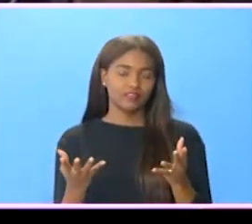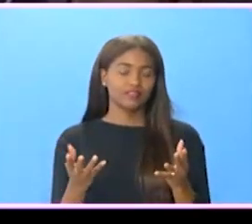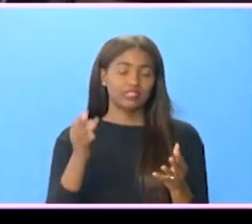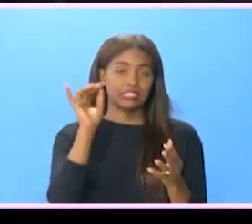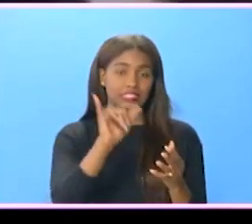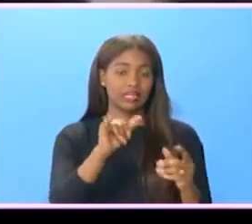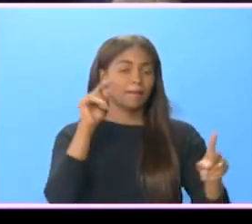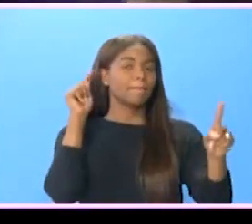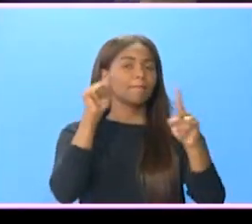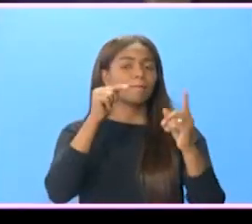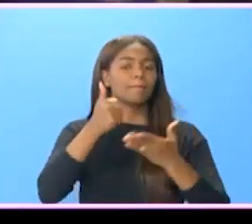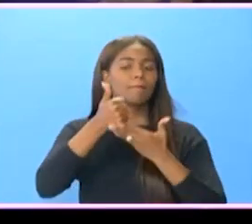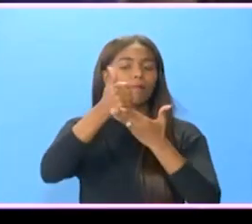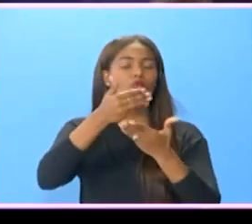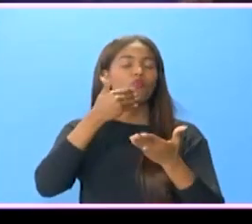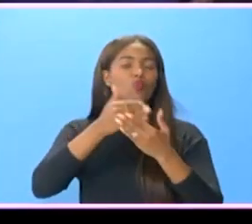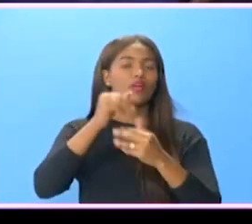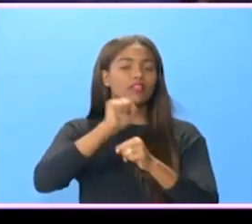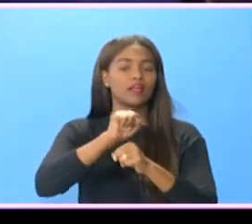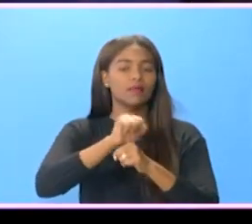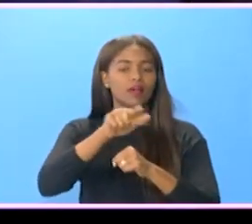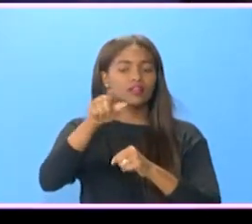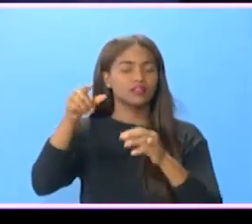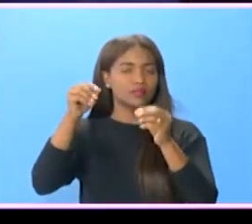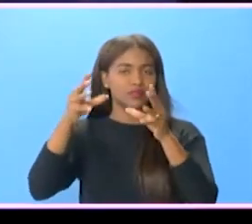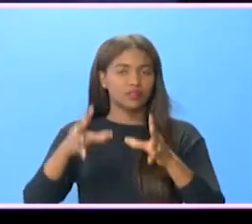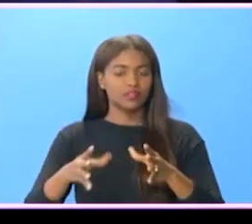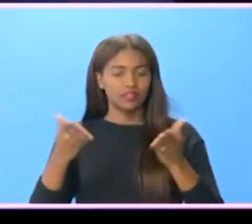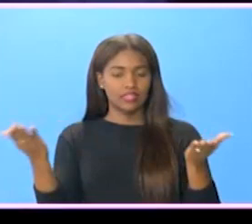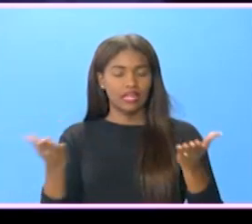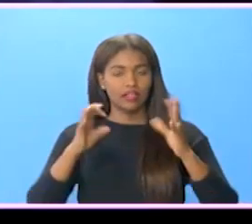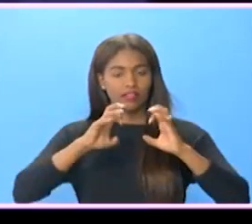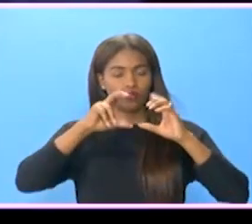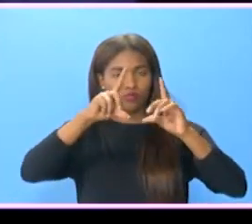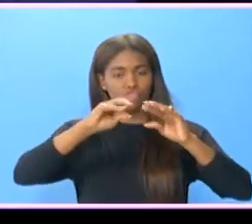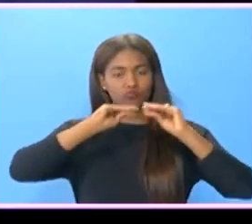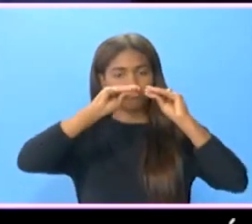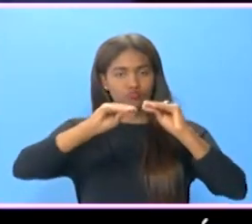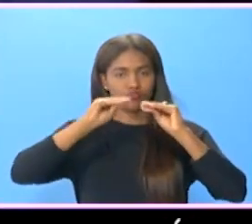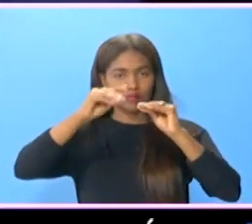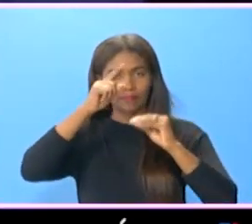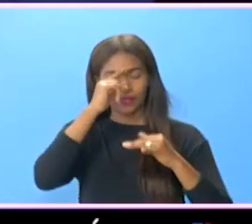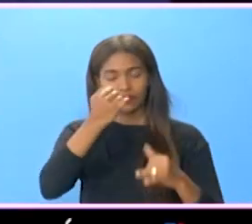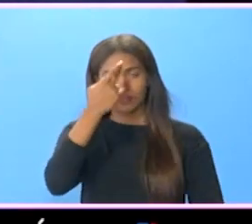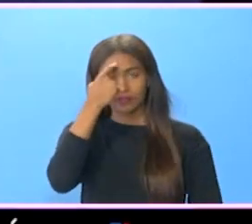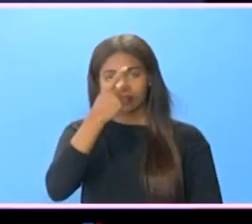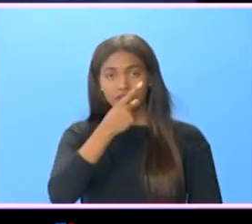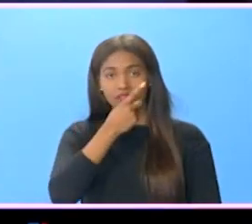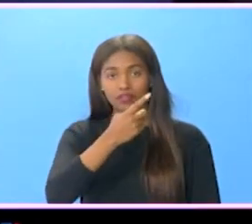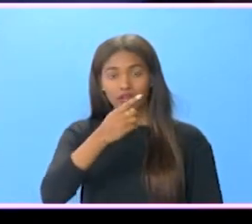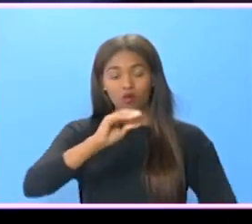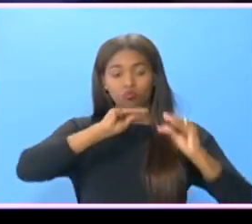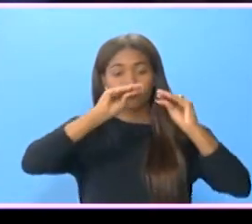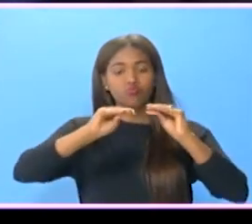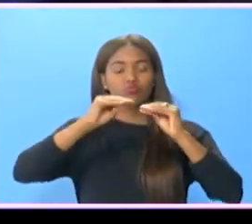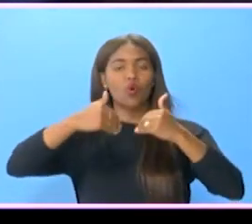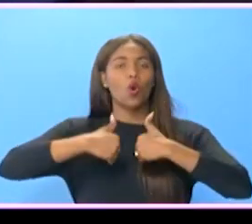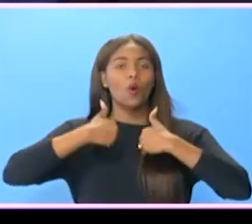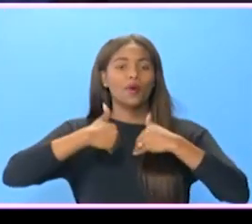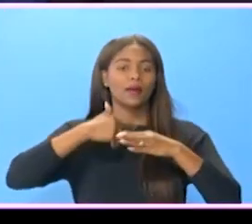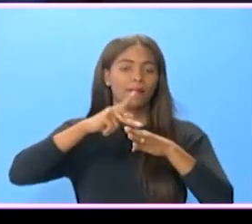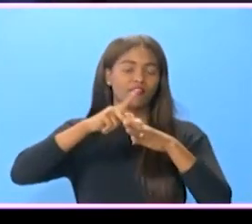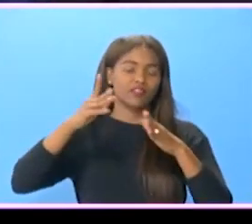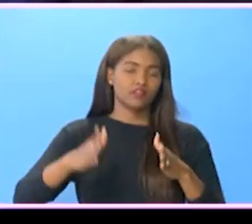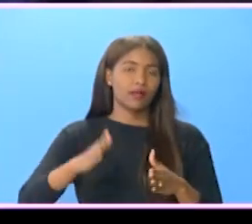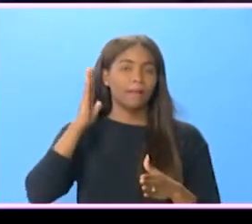de resaltar la labor que hacen estos docentes en la educación de la República Dominicana, formando a jóvenes